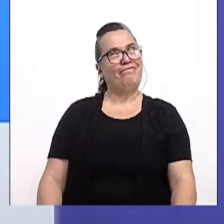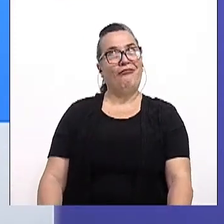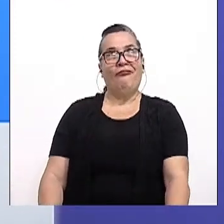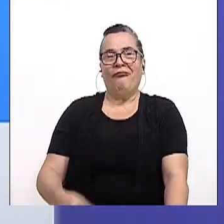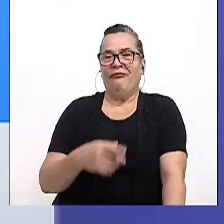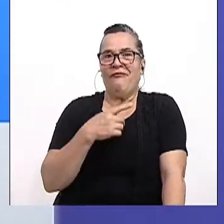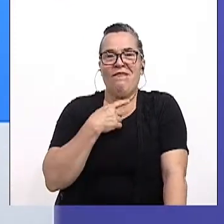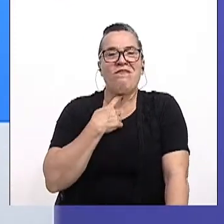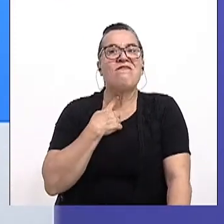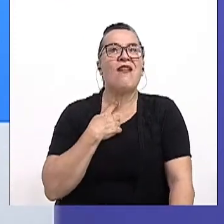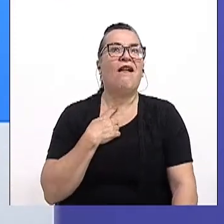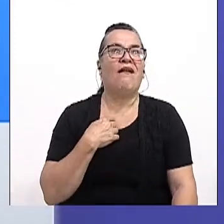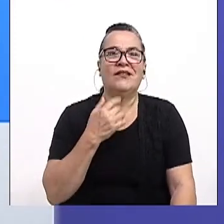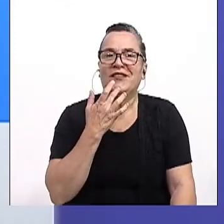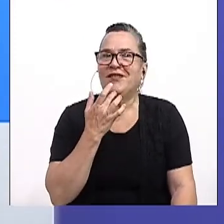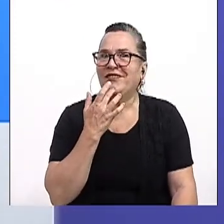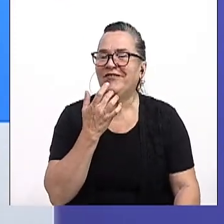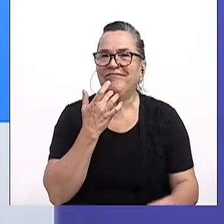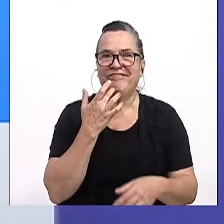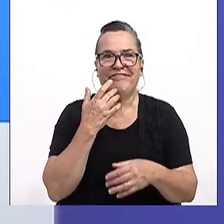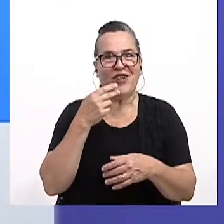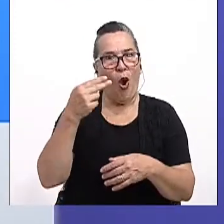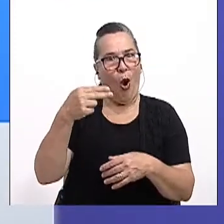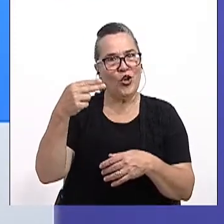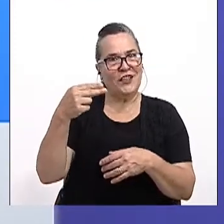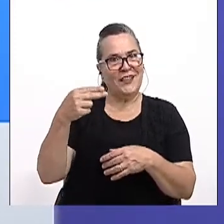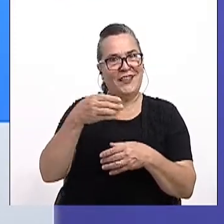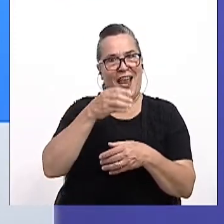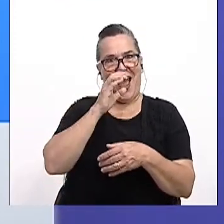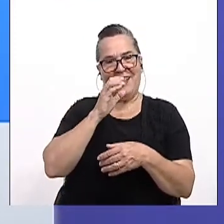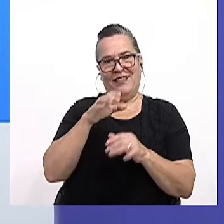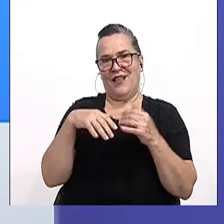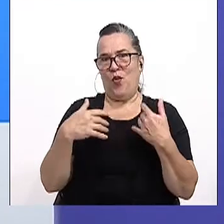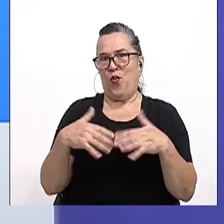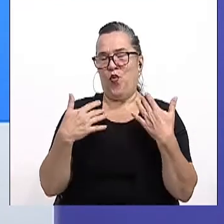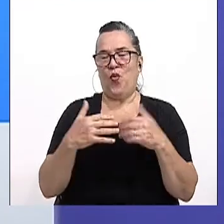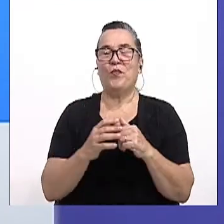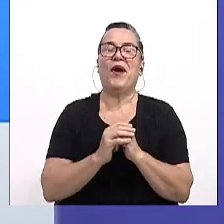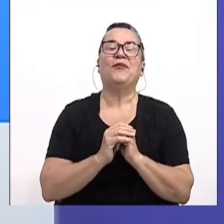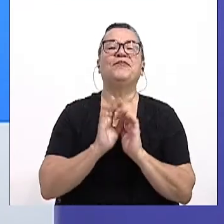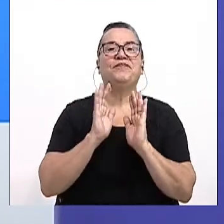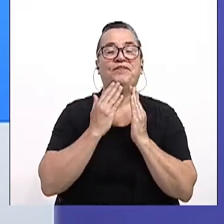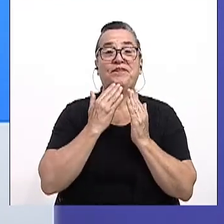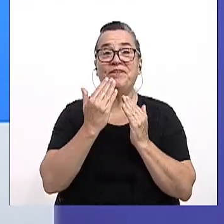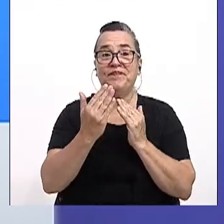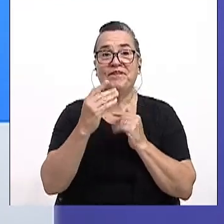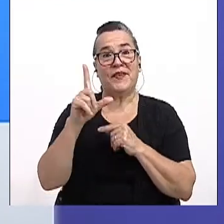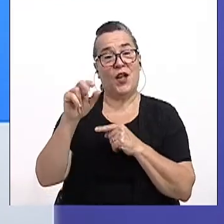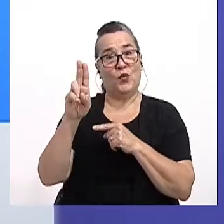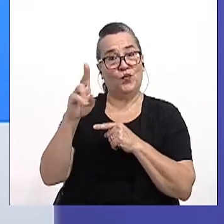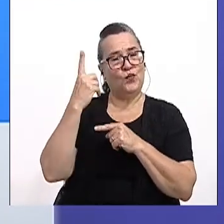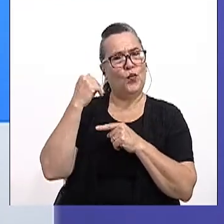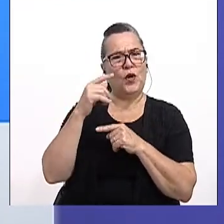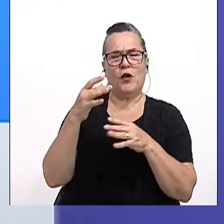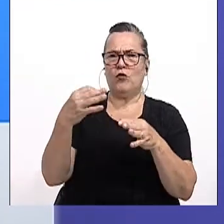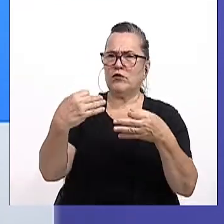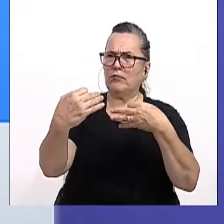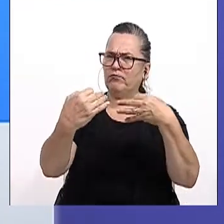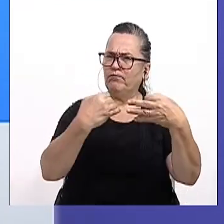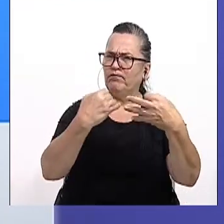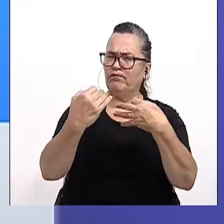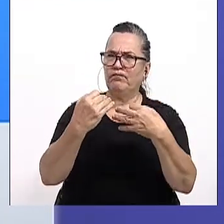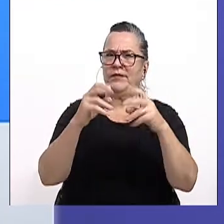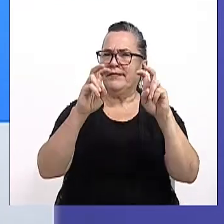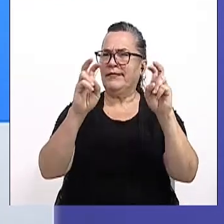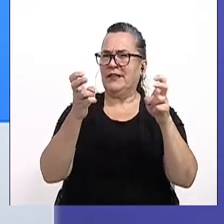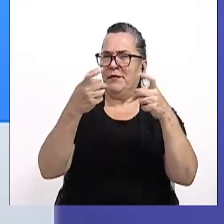Qué rico una horchata, ¿cierto? ¿No se les antoja? Bueno, gracias a Lucía porque nos ha ilustrado muy bien el